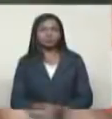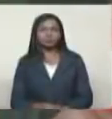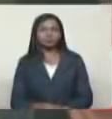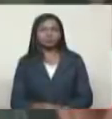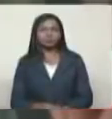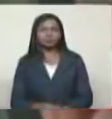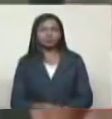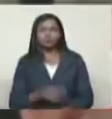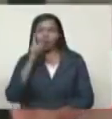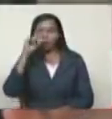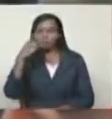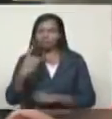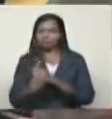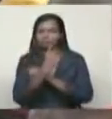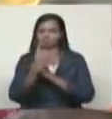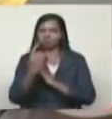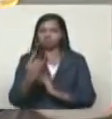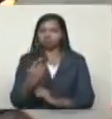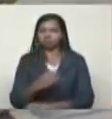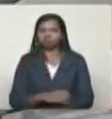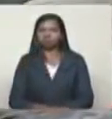Un traidor.